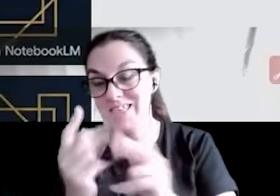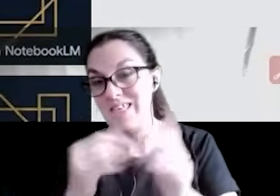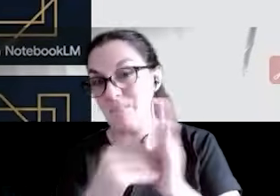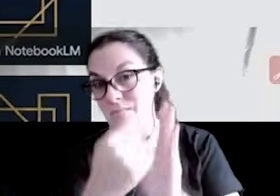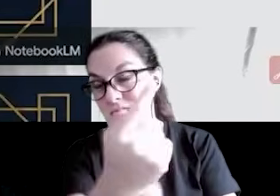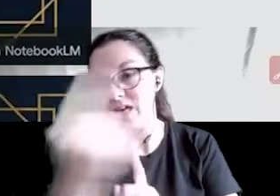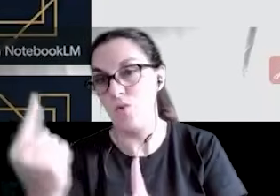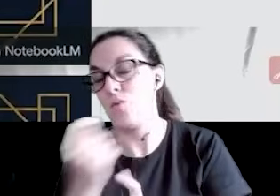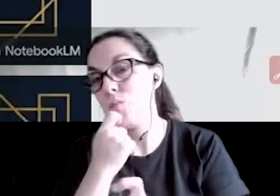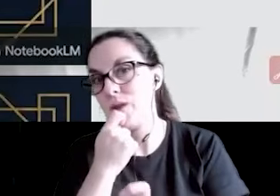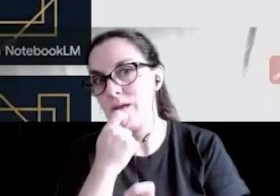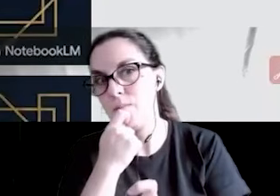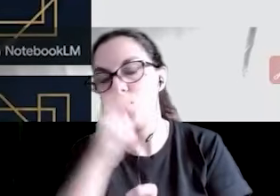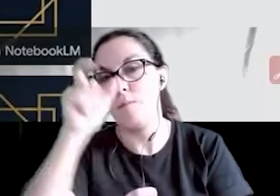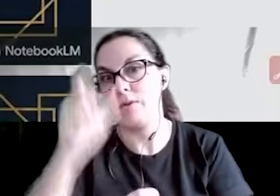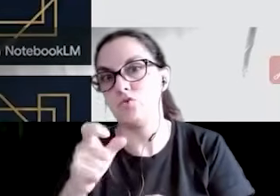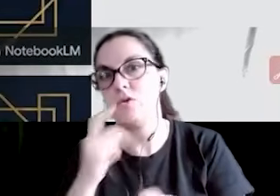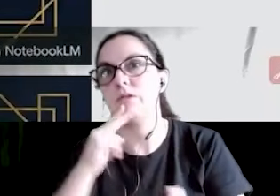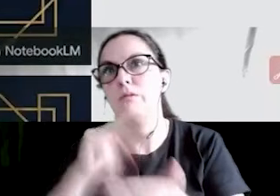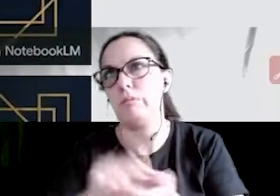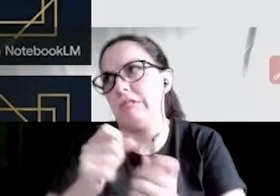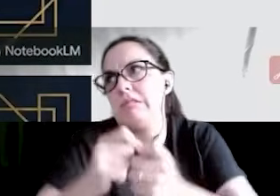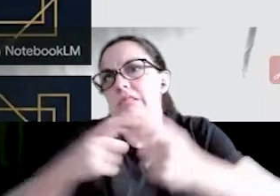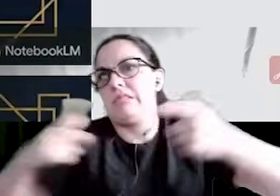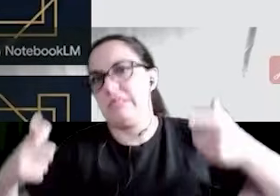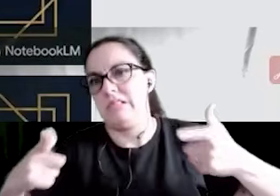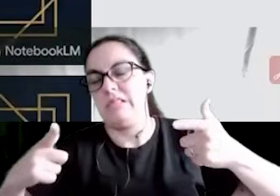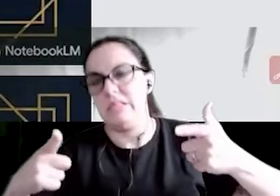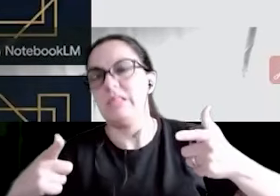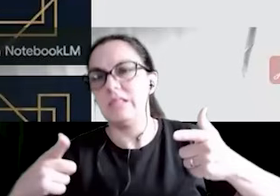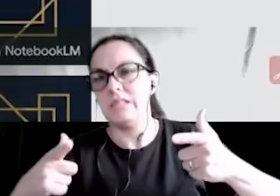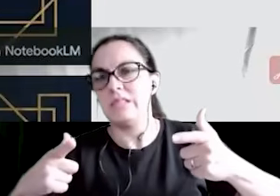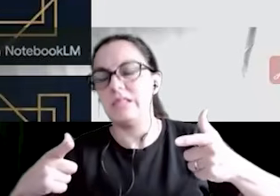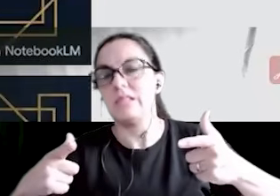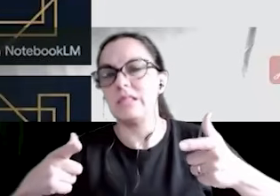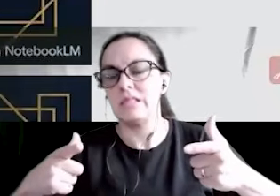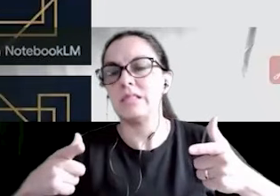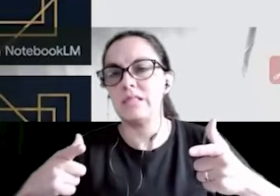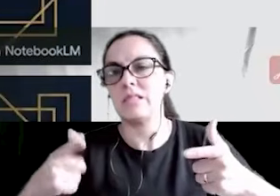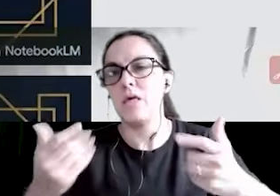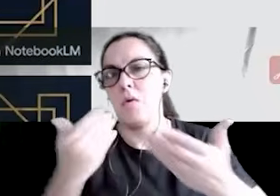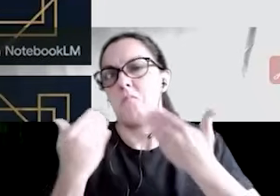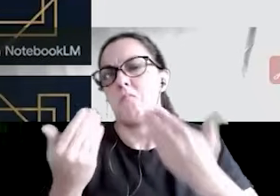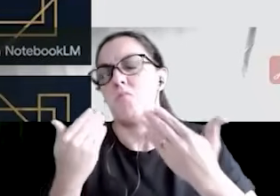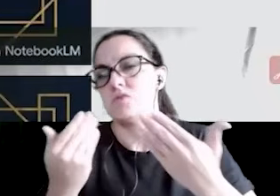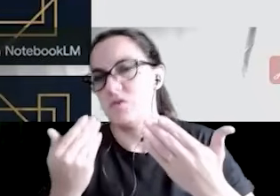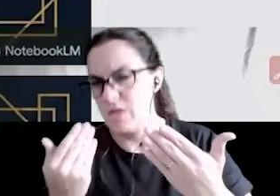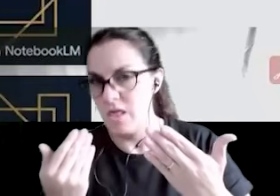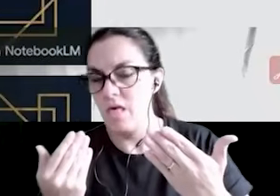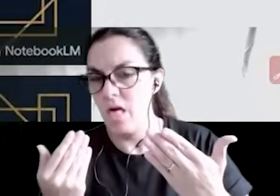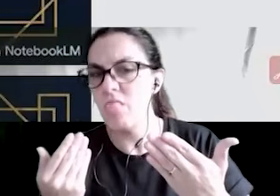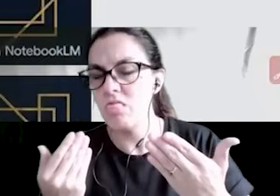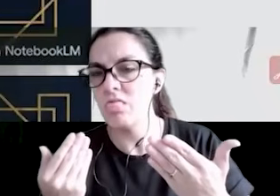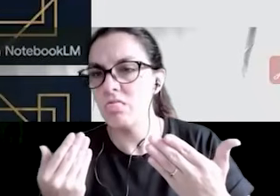ejemplo, los grandes contribuyentes del segmento más alto quedaban fuera de la posibilidad